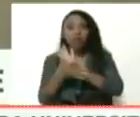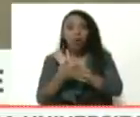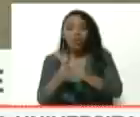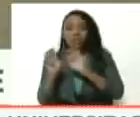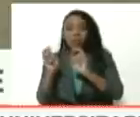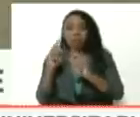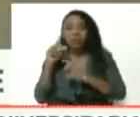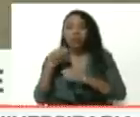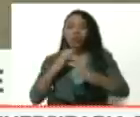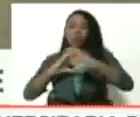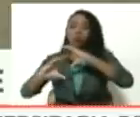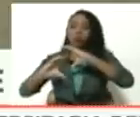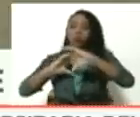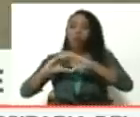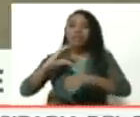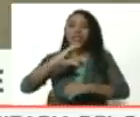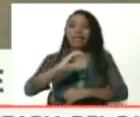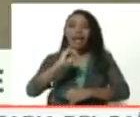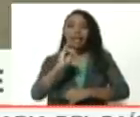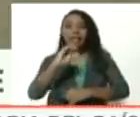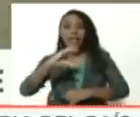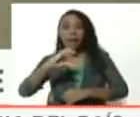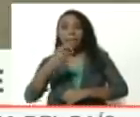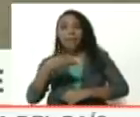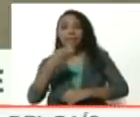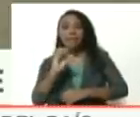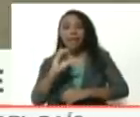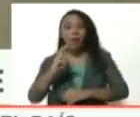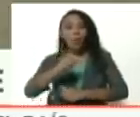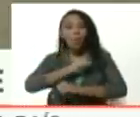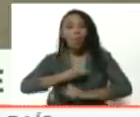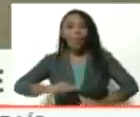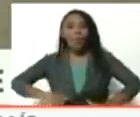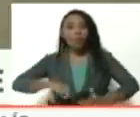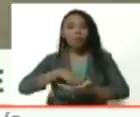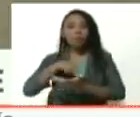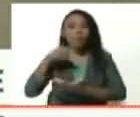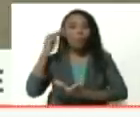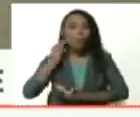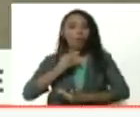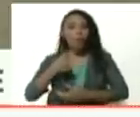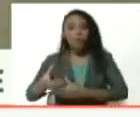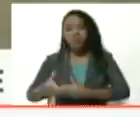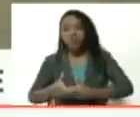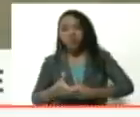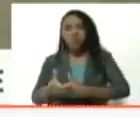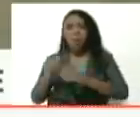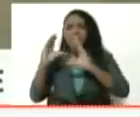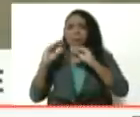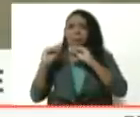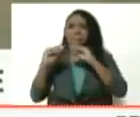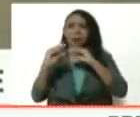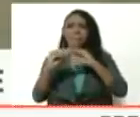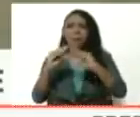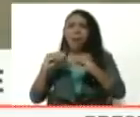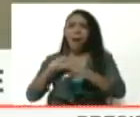conversaciones permanentes con el CICPC, la Guardia Nacional Bolivariana, los bomberos. Hemos hablado con el